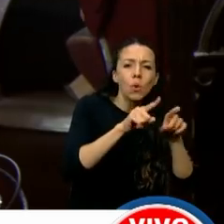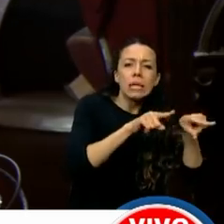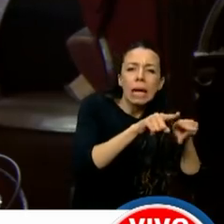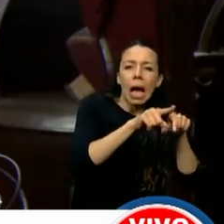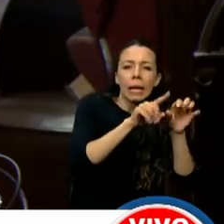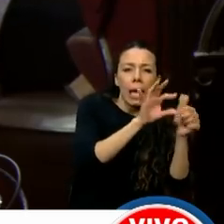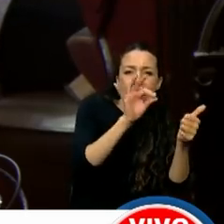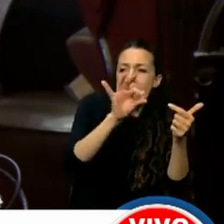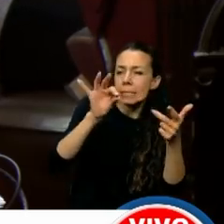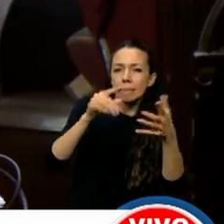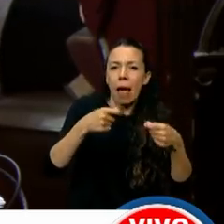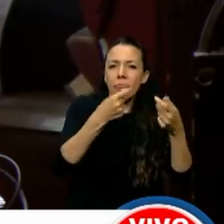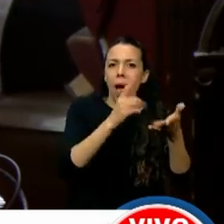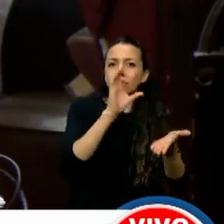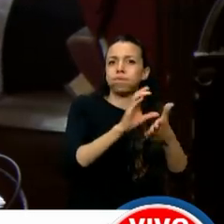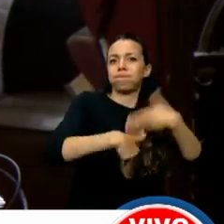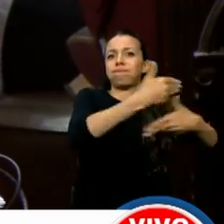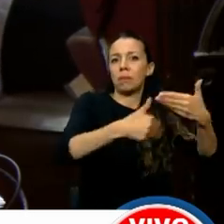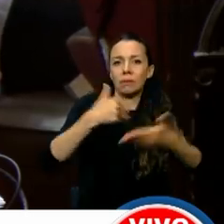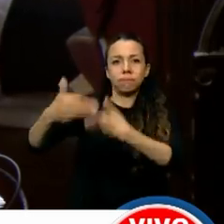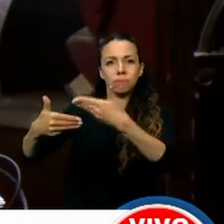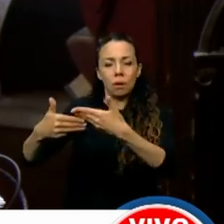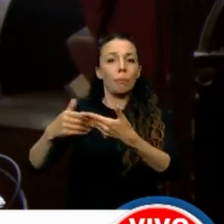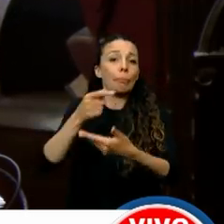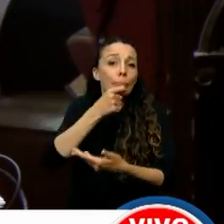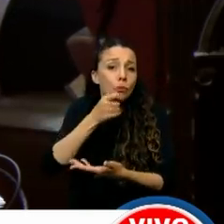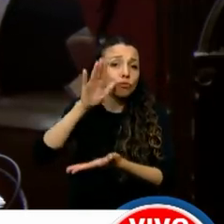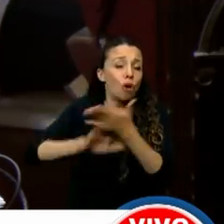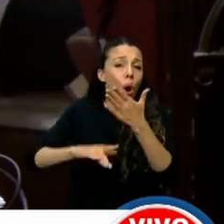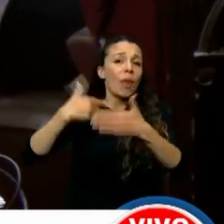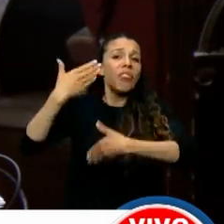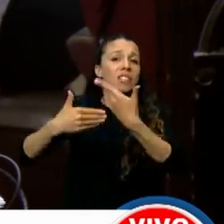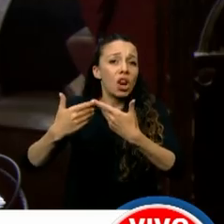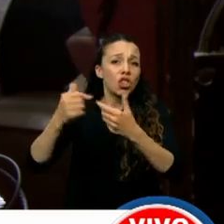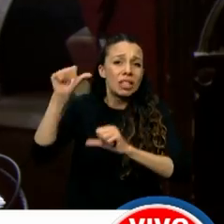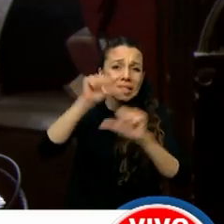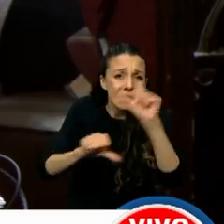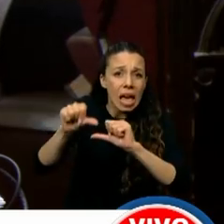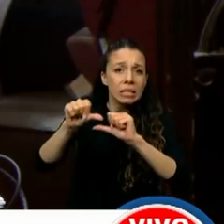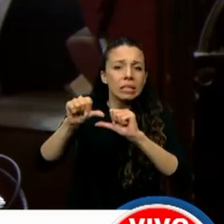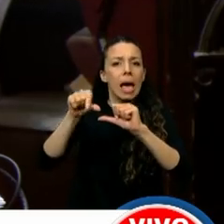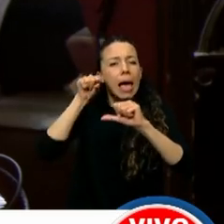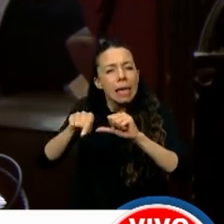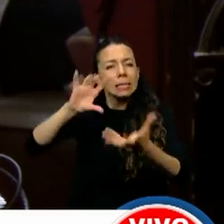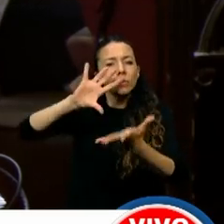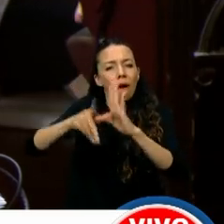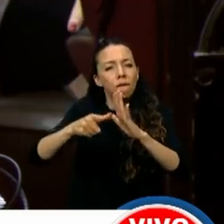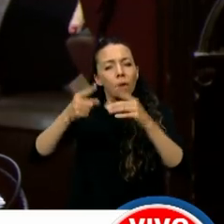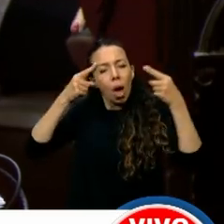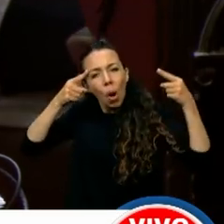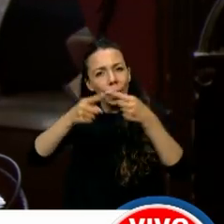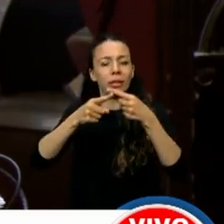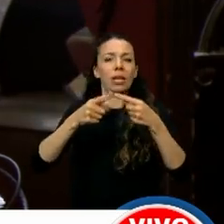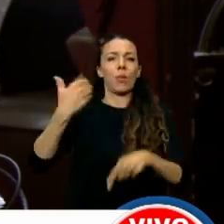privilegiando desarrollo científico determinado que hacen una visión de nación de eso se trata